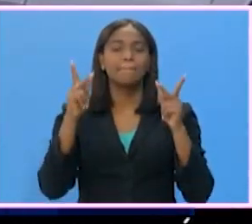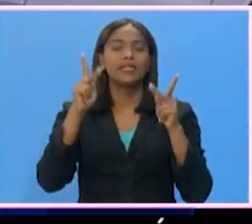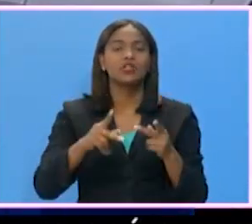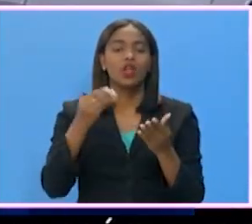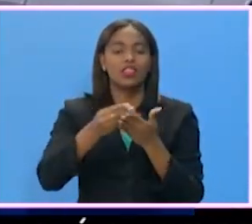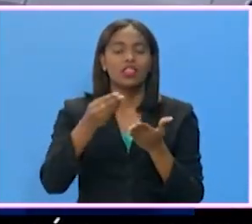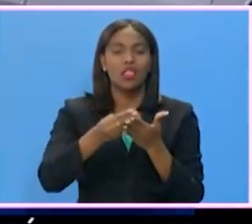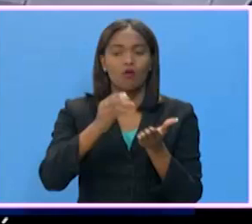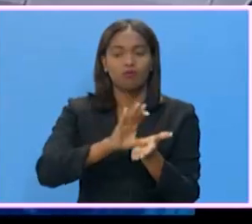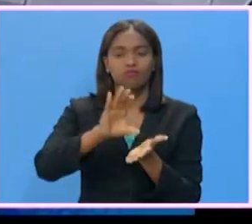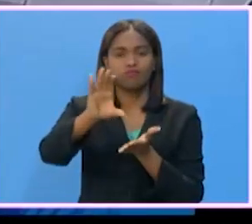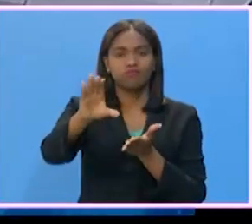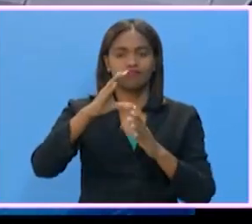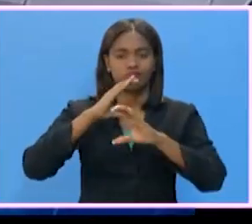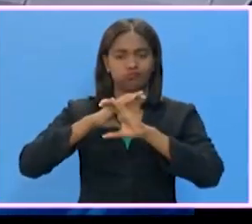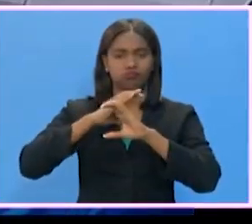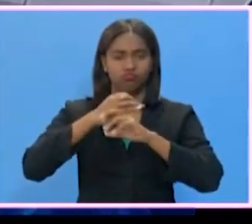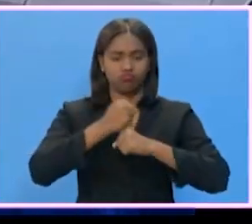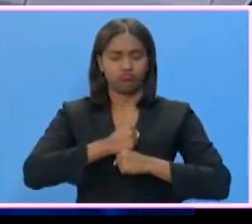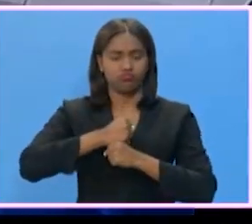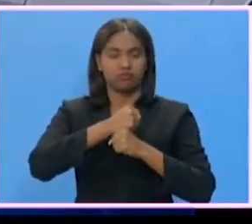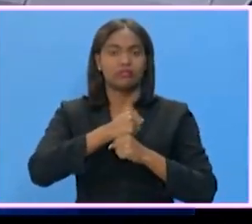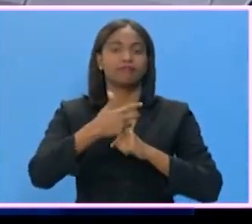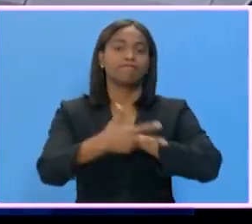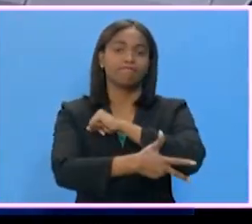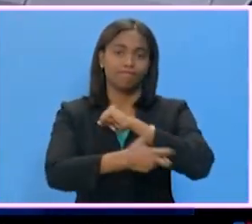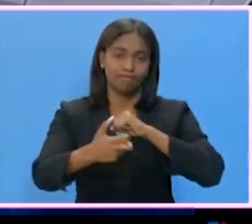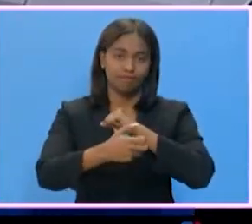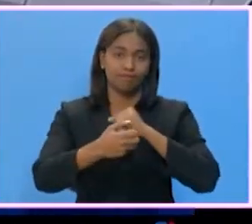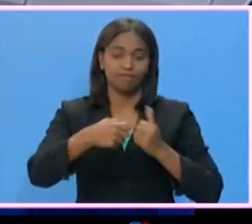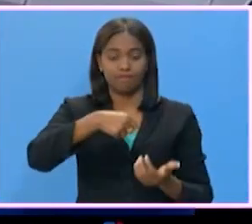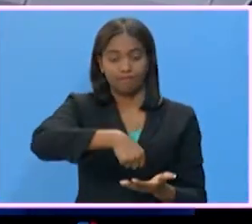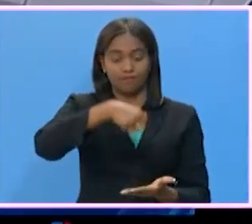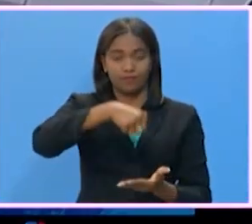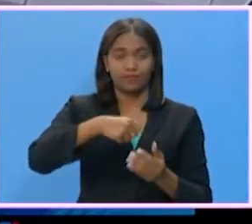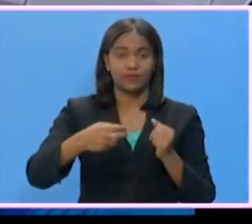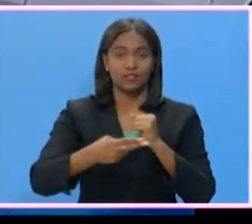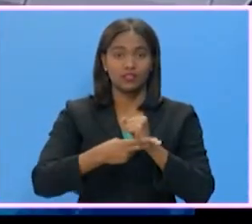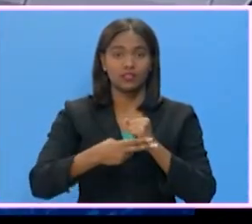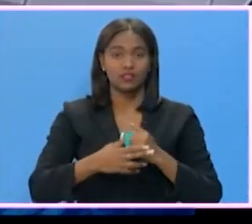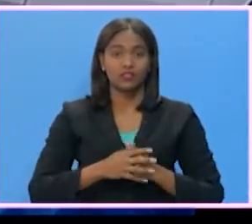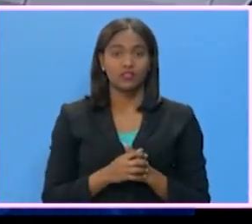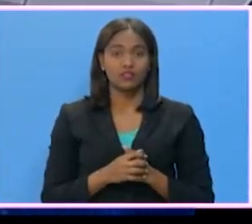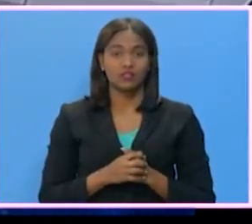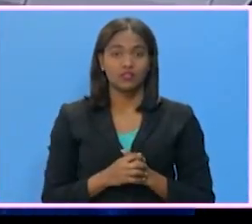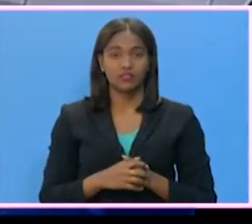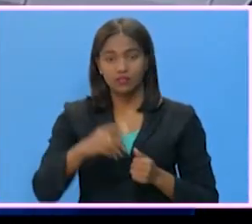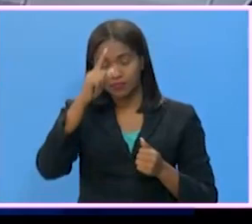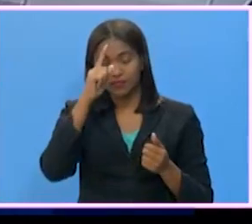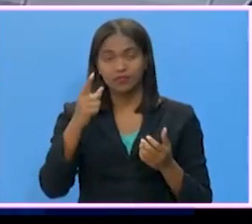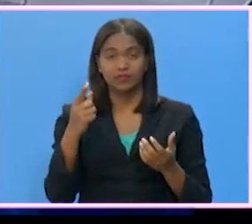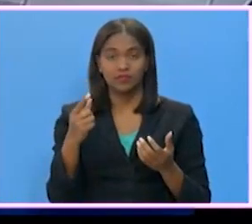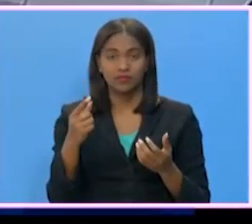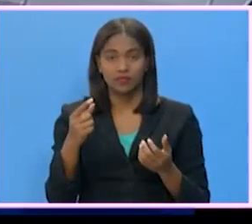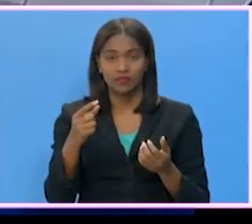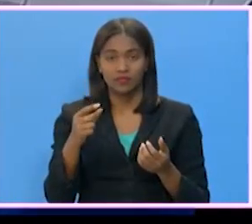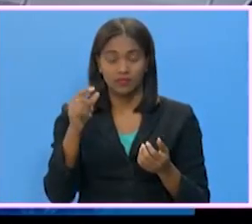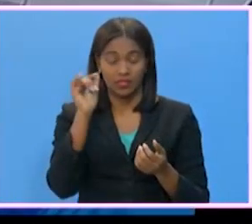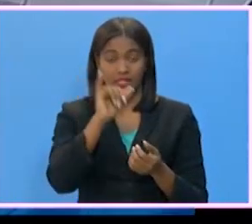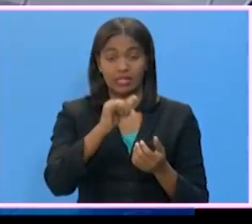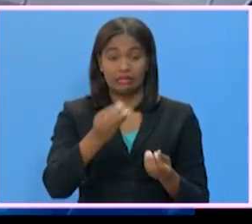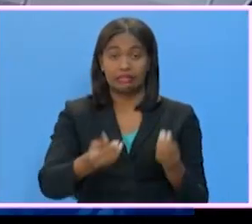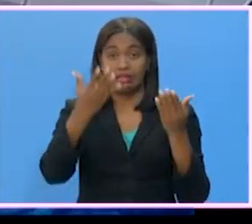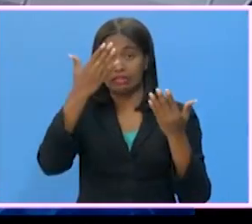la empresa Dominican Watchman, cargando con varias valijas, con una cantidad aún indeterminada